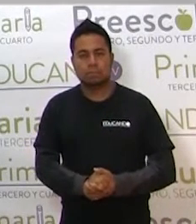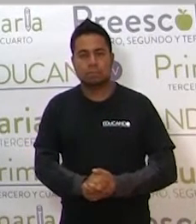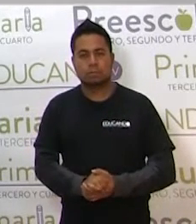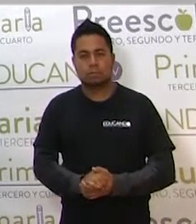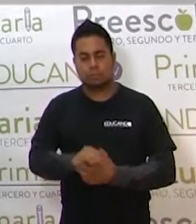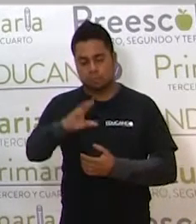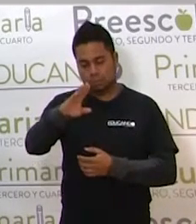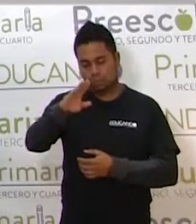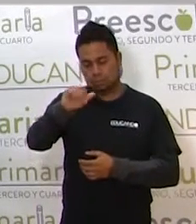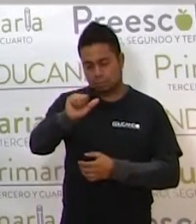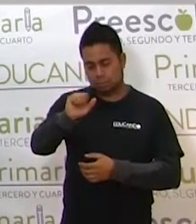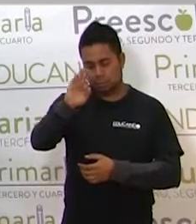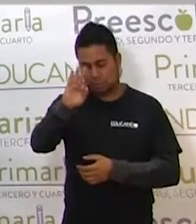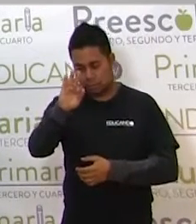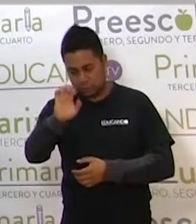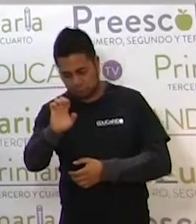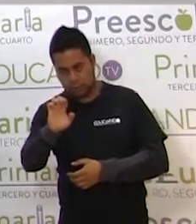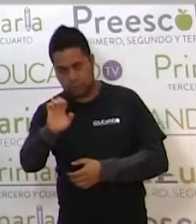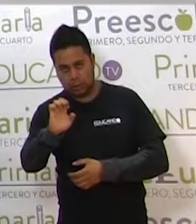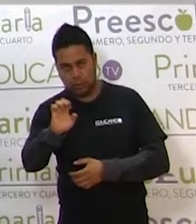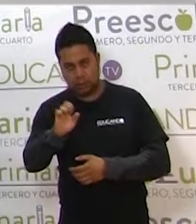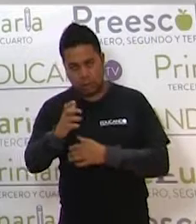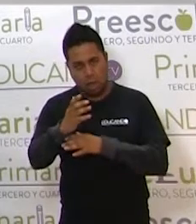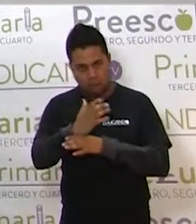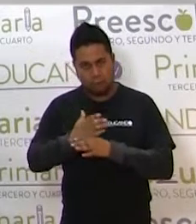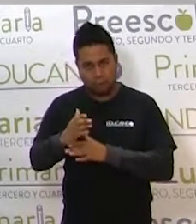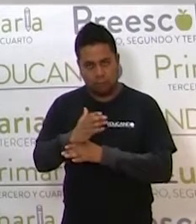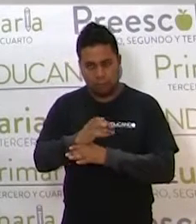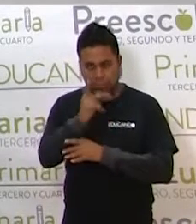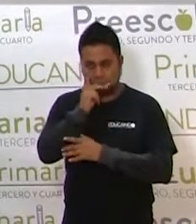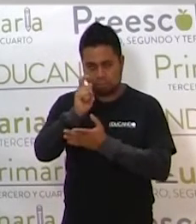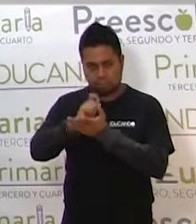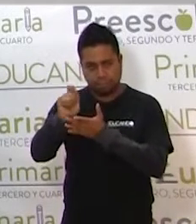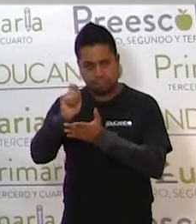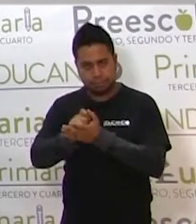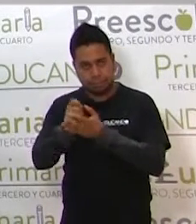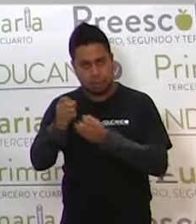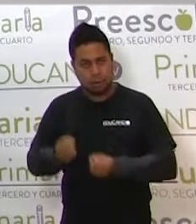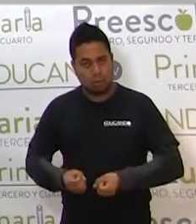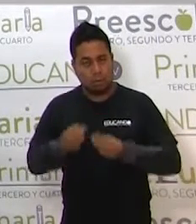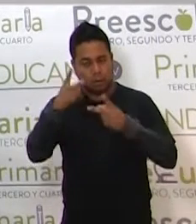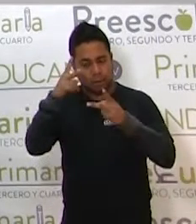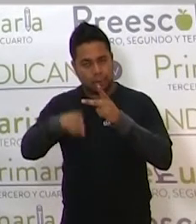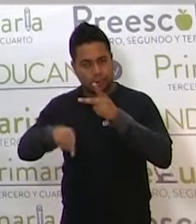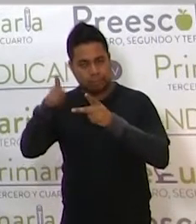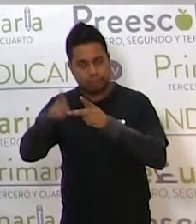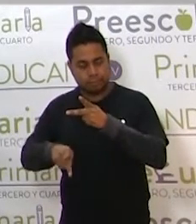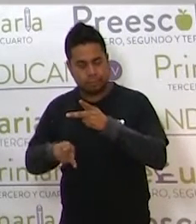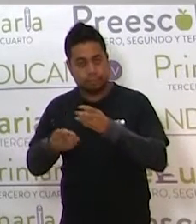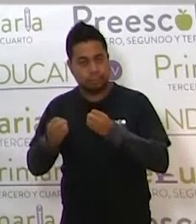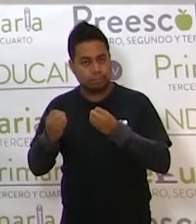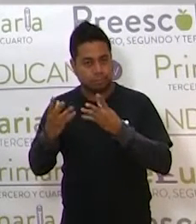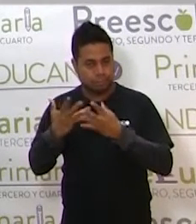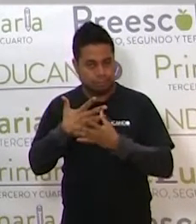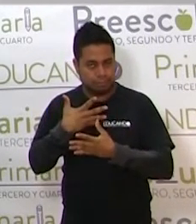sí bien cuántas sílabas tiene café